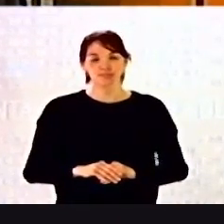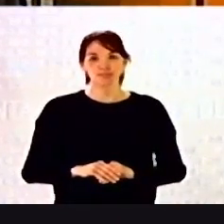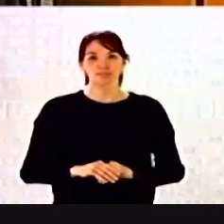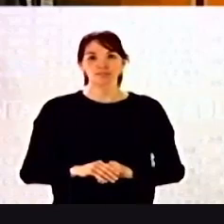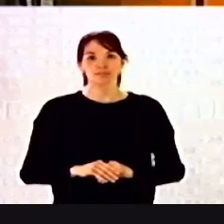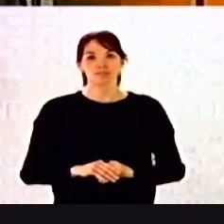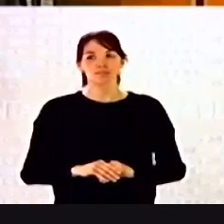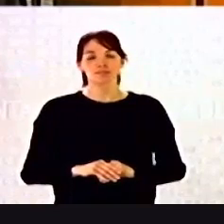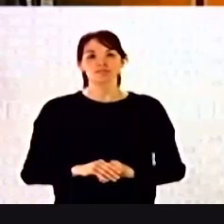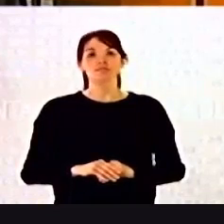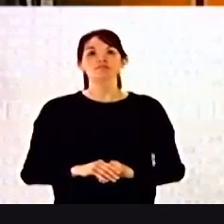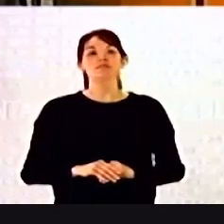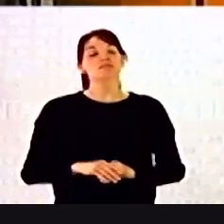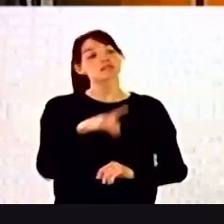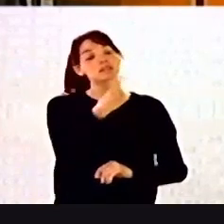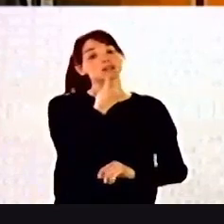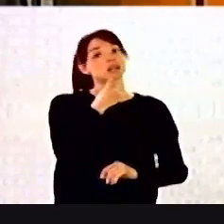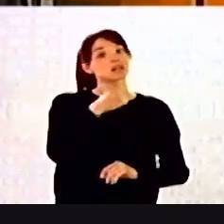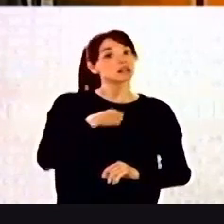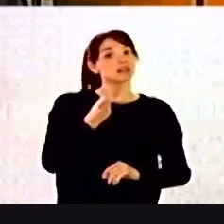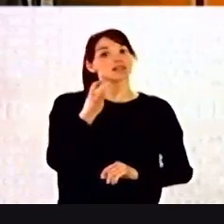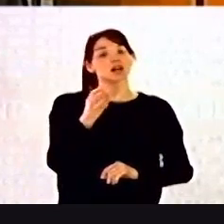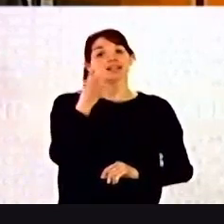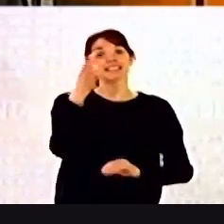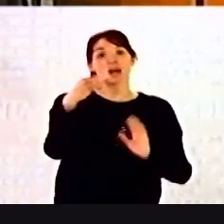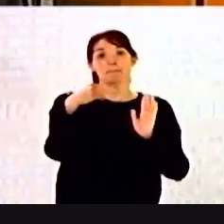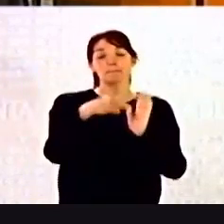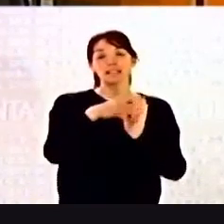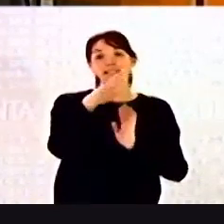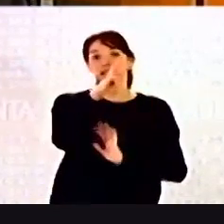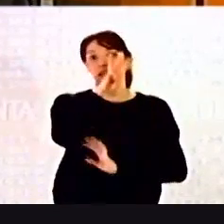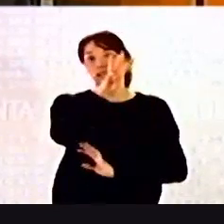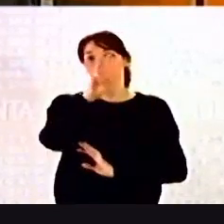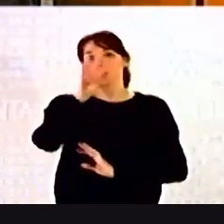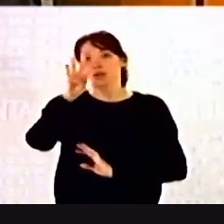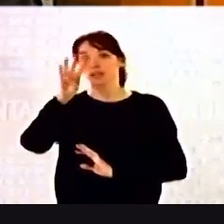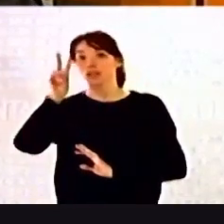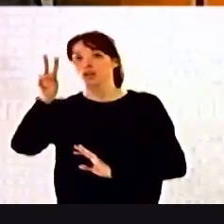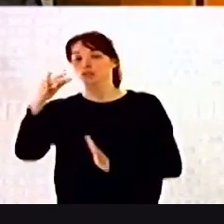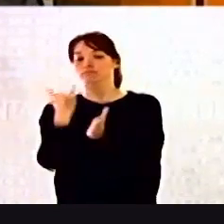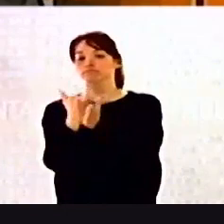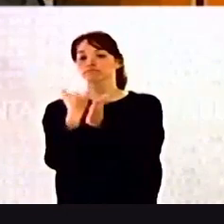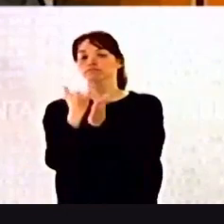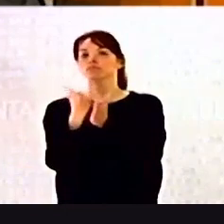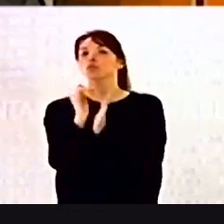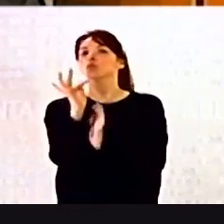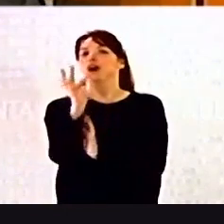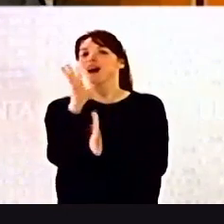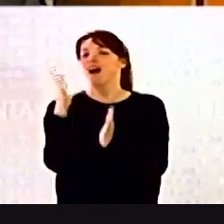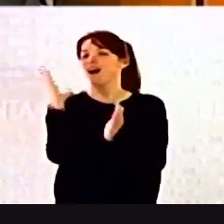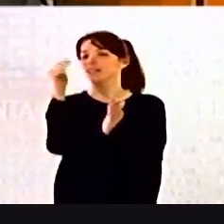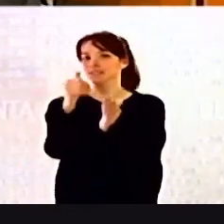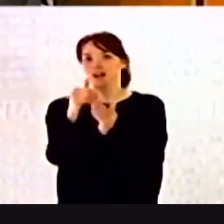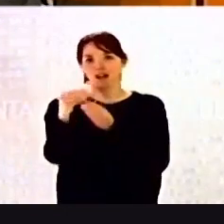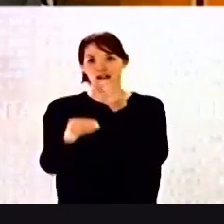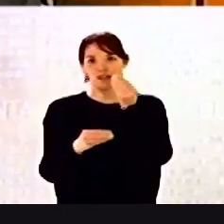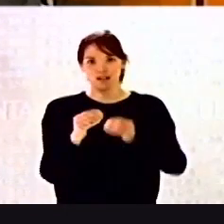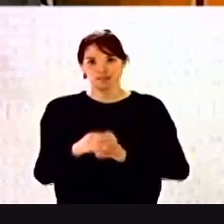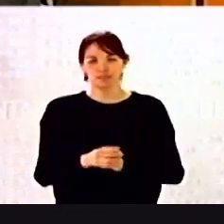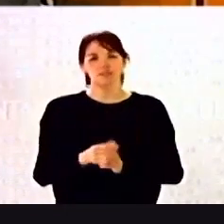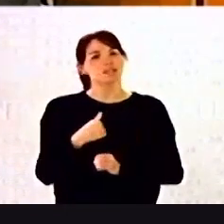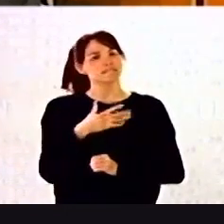Ha dado el dato de 3.342 test positivos que se han realizado hasta ahora. Quisiera